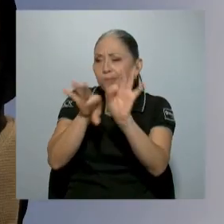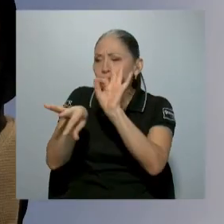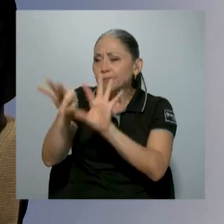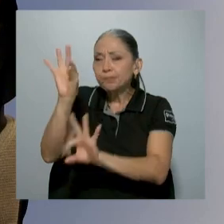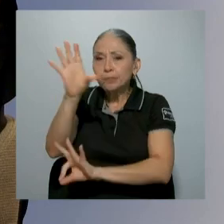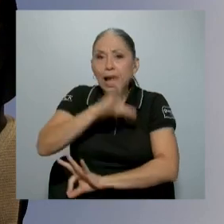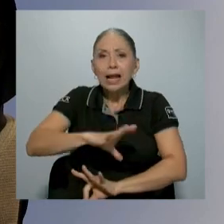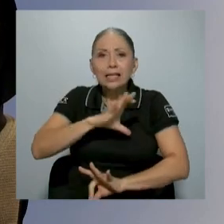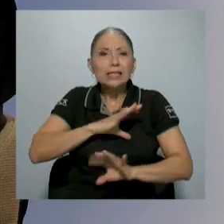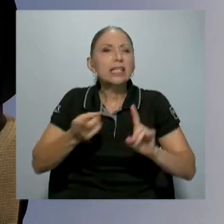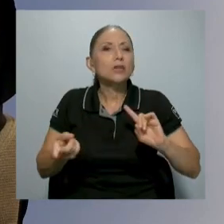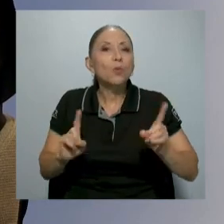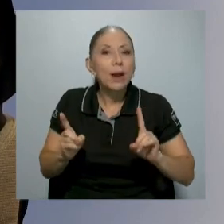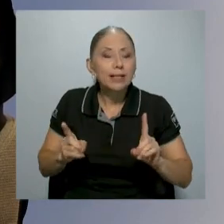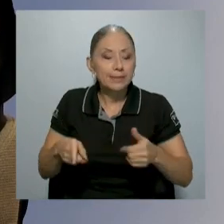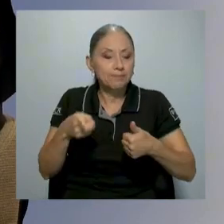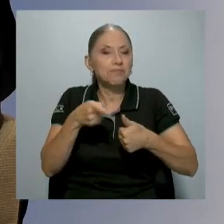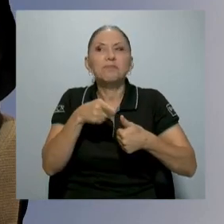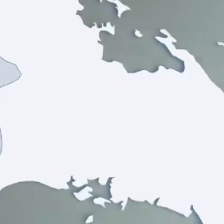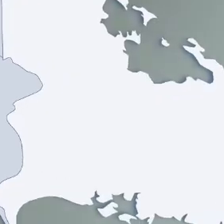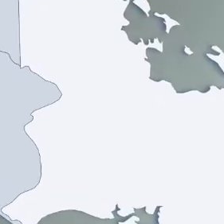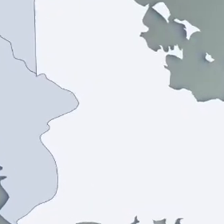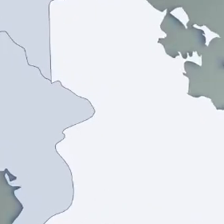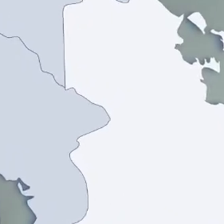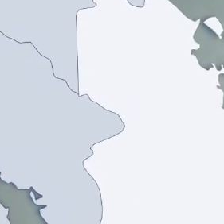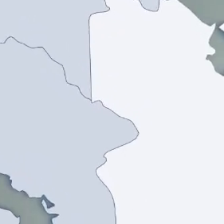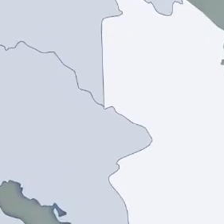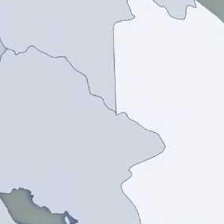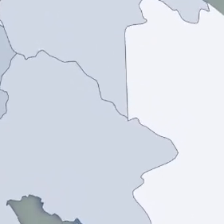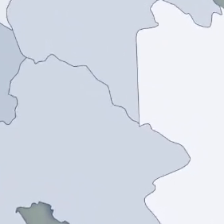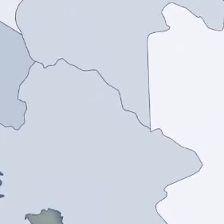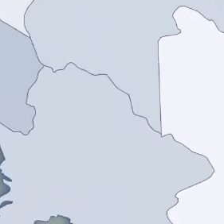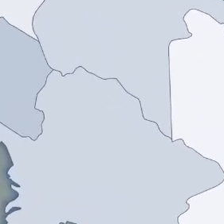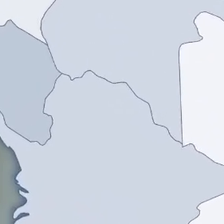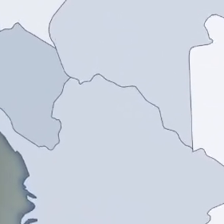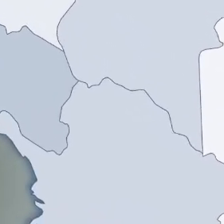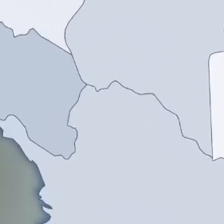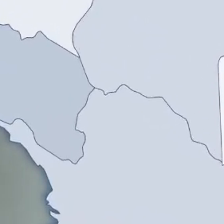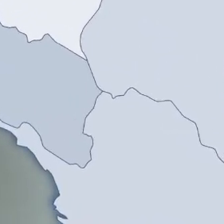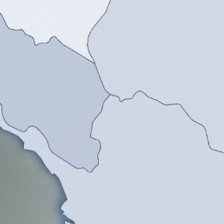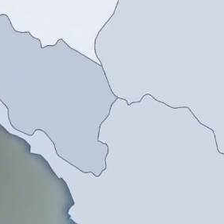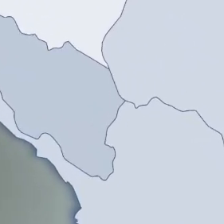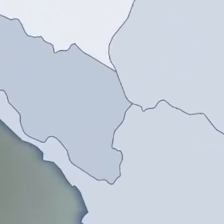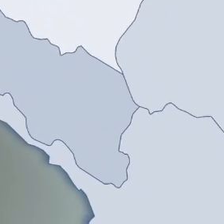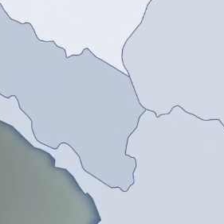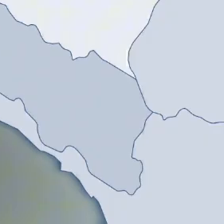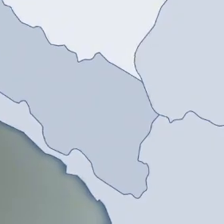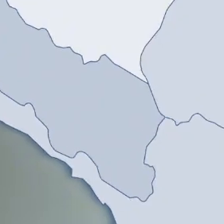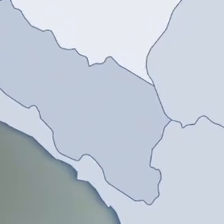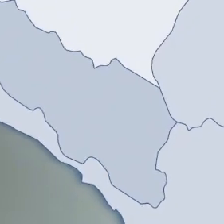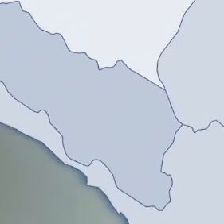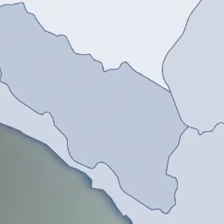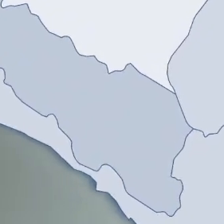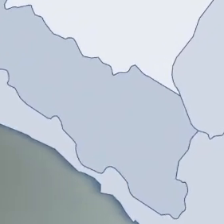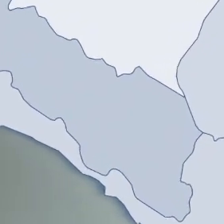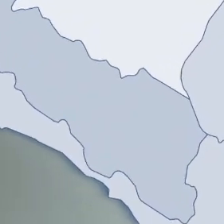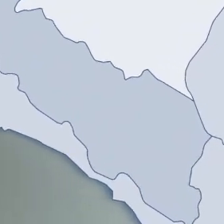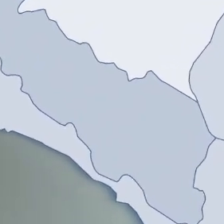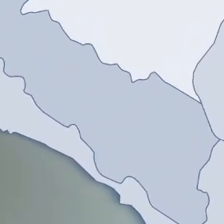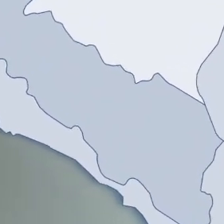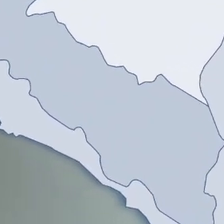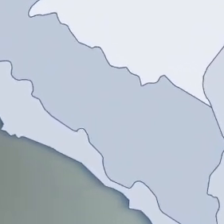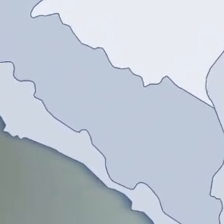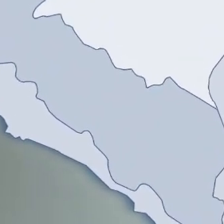lo que había, cómo era lo que, digamos, se interiorizaba en esas zonas, cuáles eran sus costumbres. Y de ahí, a partir de